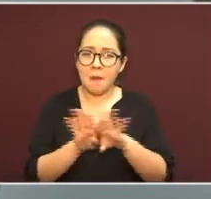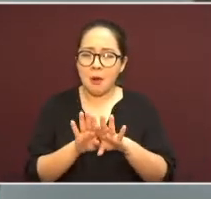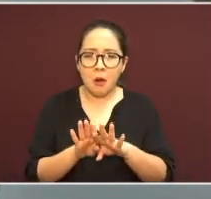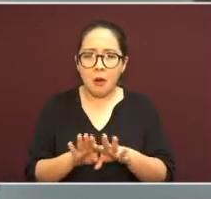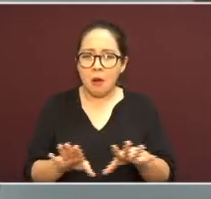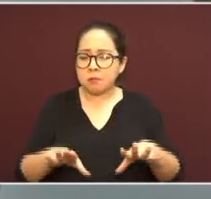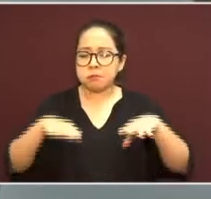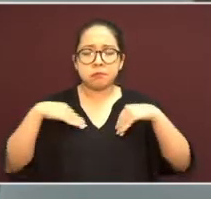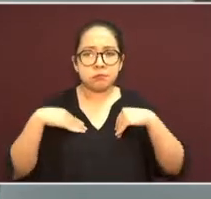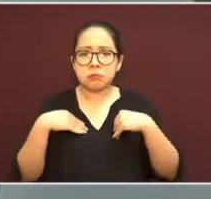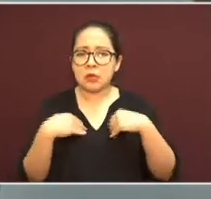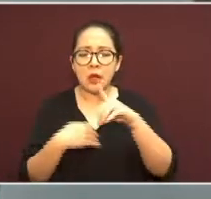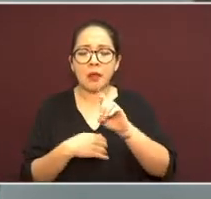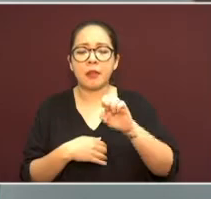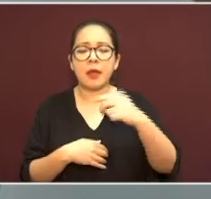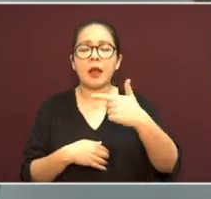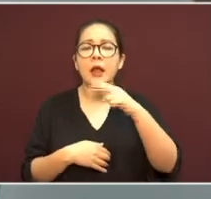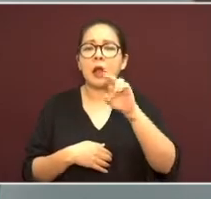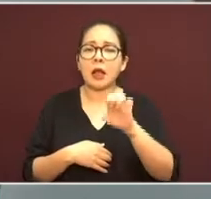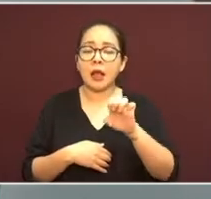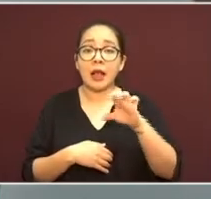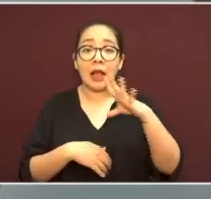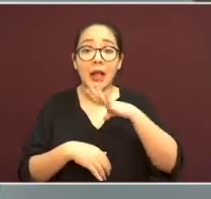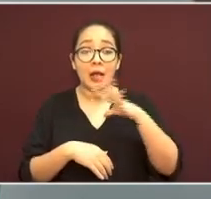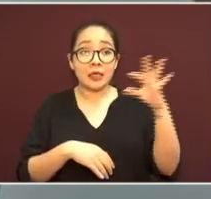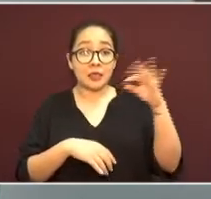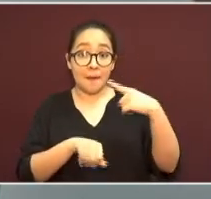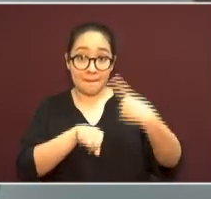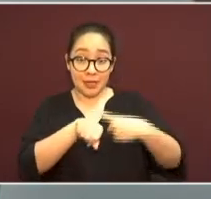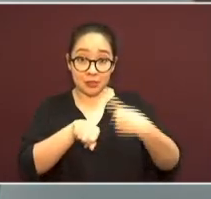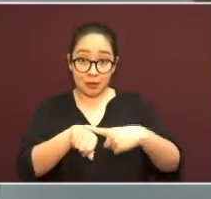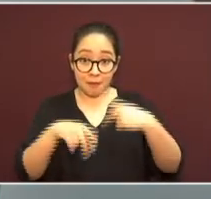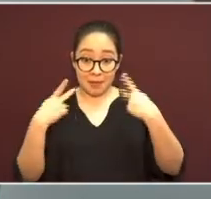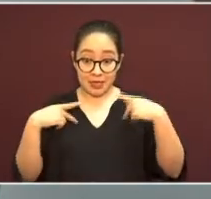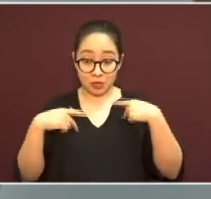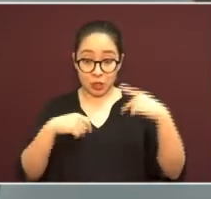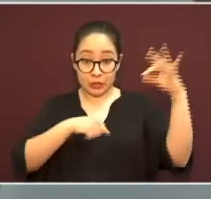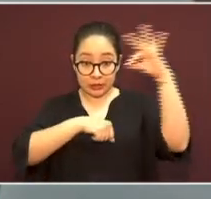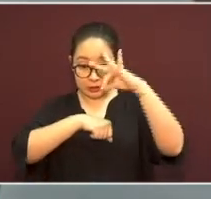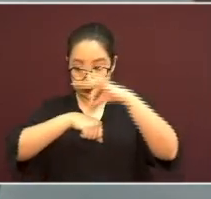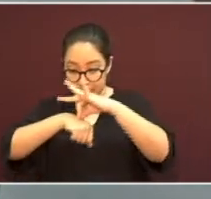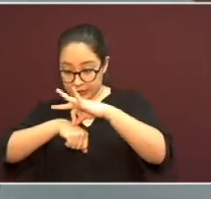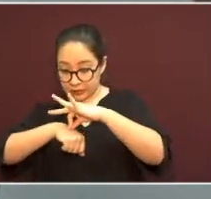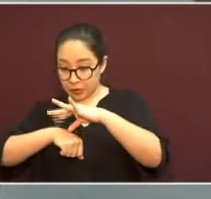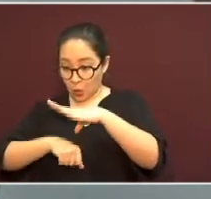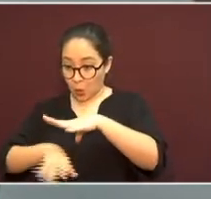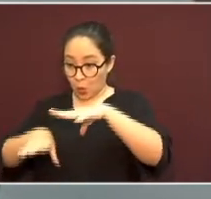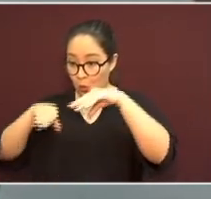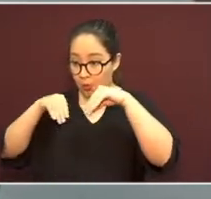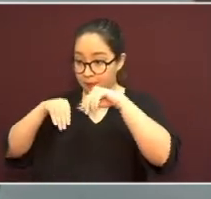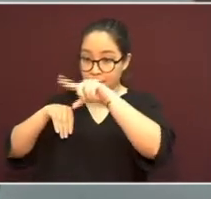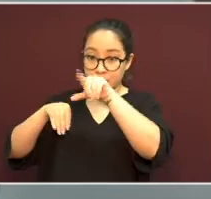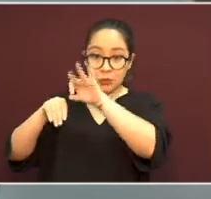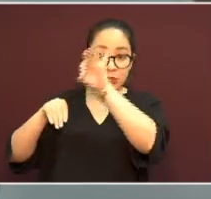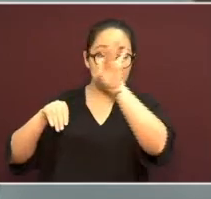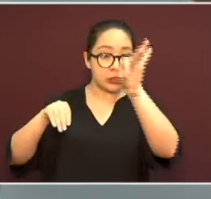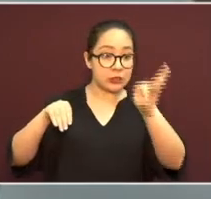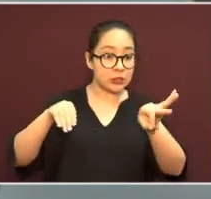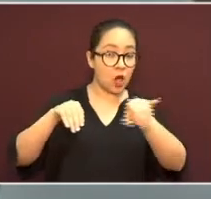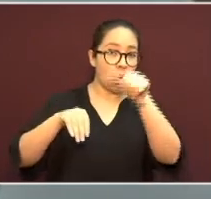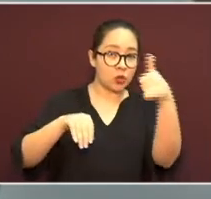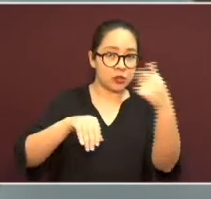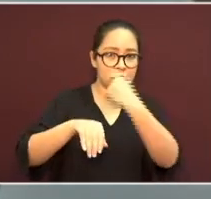de un mosquito el mosquito tiene que picar a una persona enferma y luego a una persona sana entonces